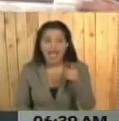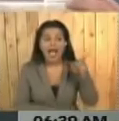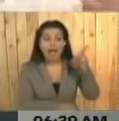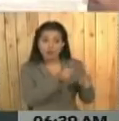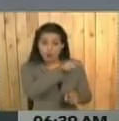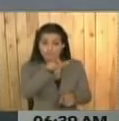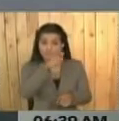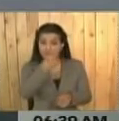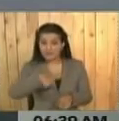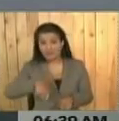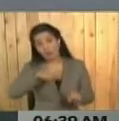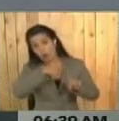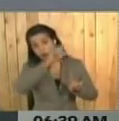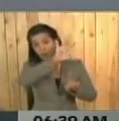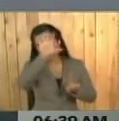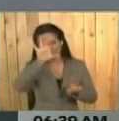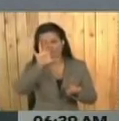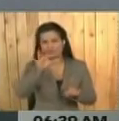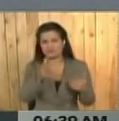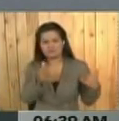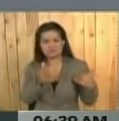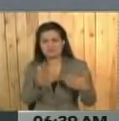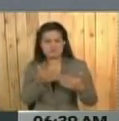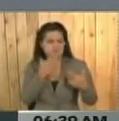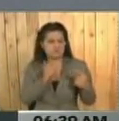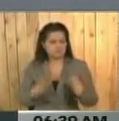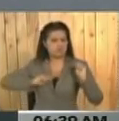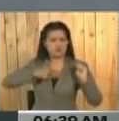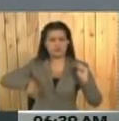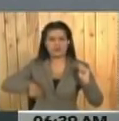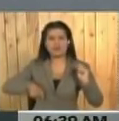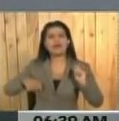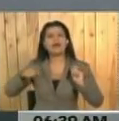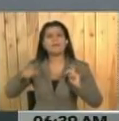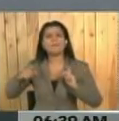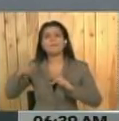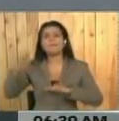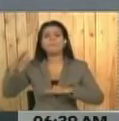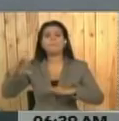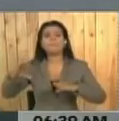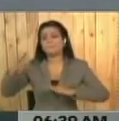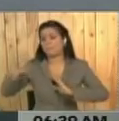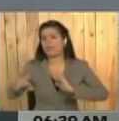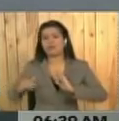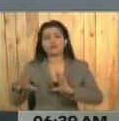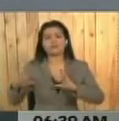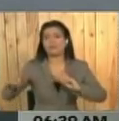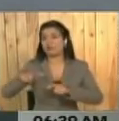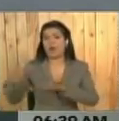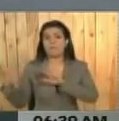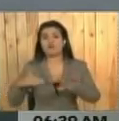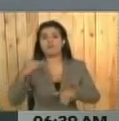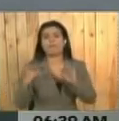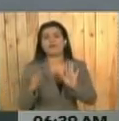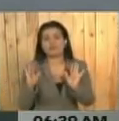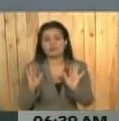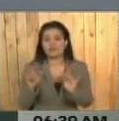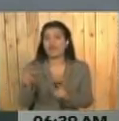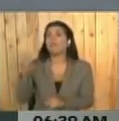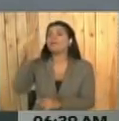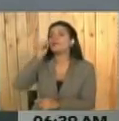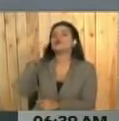eh poco tiempo en el poder y tienen menos aceptación que Nicolás Maduro pero menos pensando que eso es cierto cosa que no es